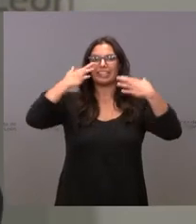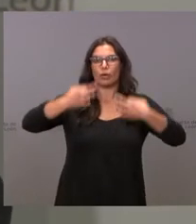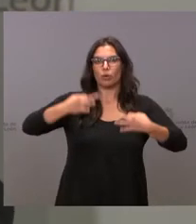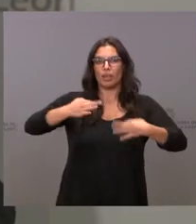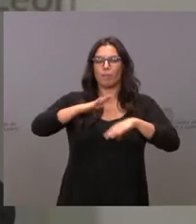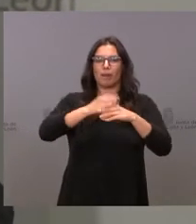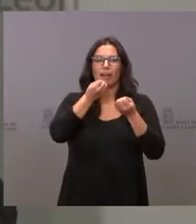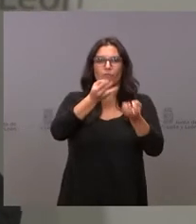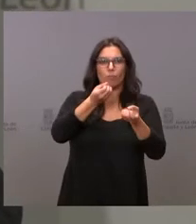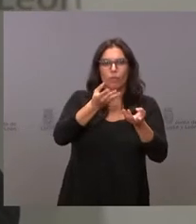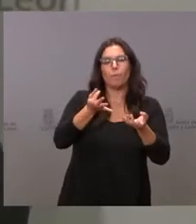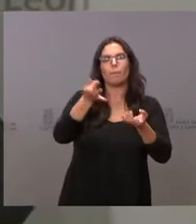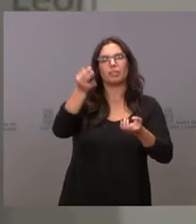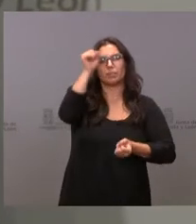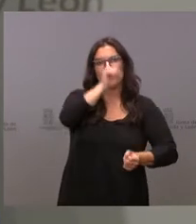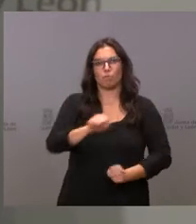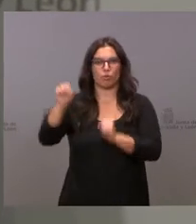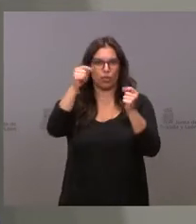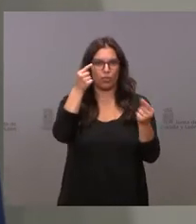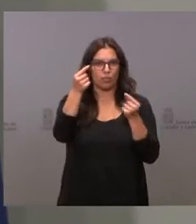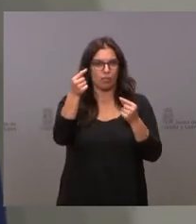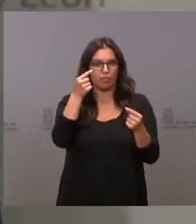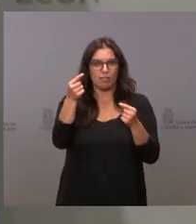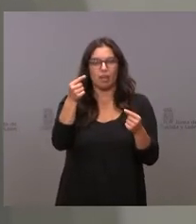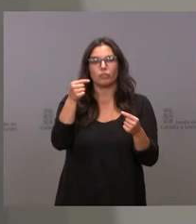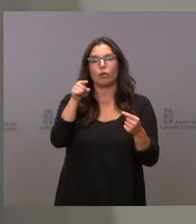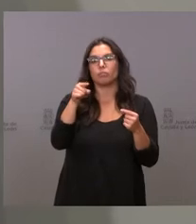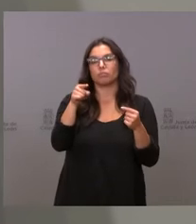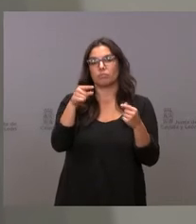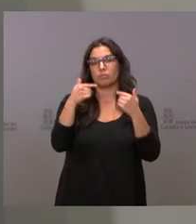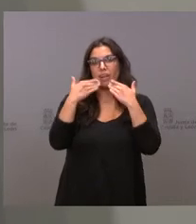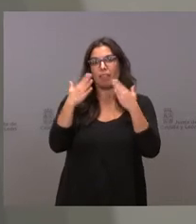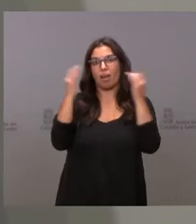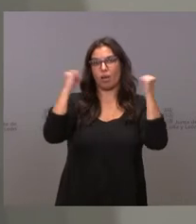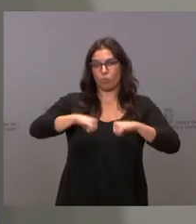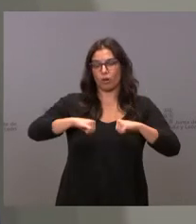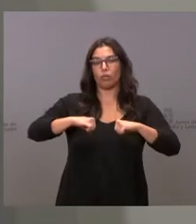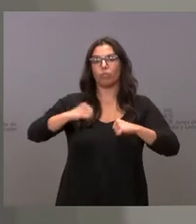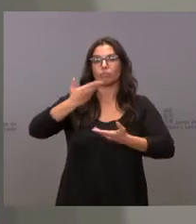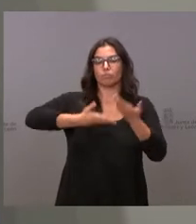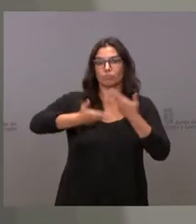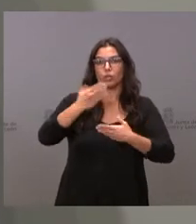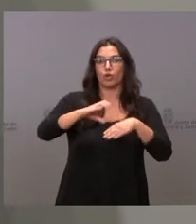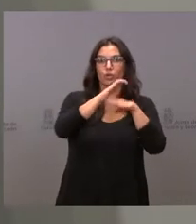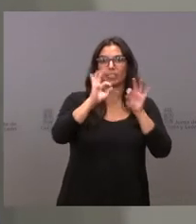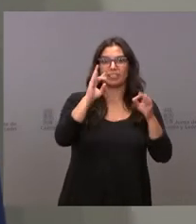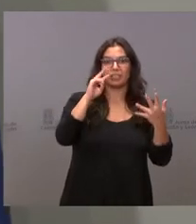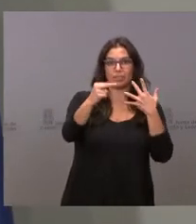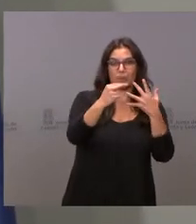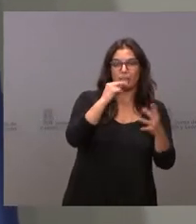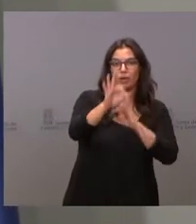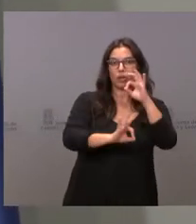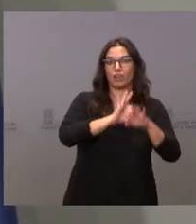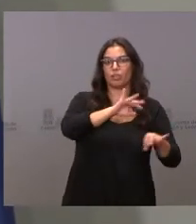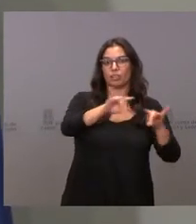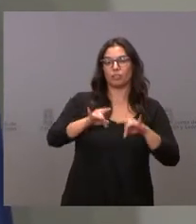y protección de datos. Esto se hace en un acuerdo conjunto entre la Consejería de Transparencia y Ordenación del